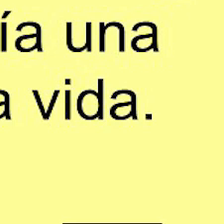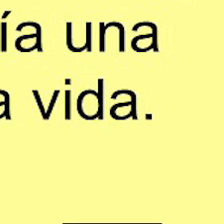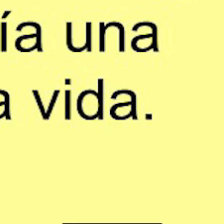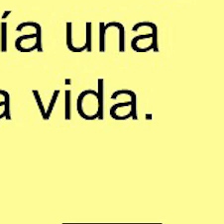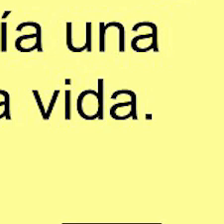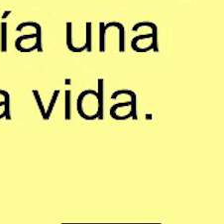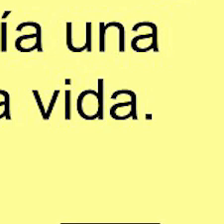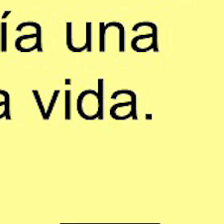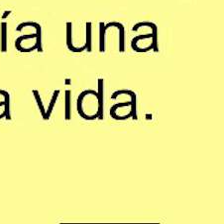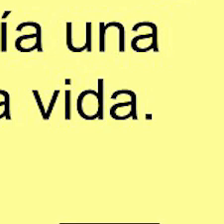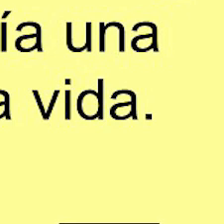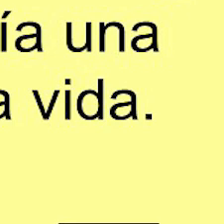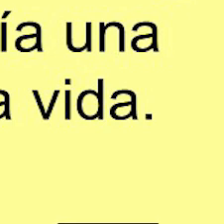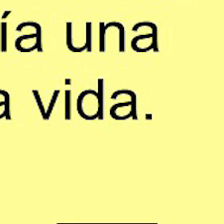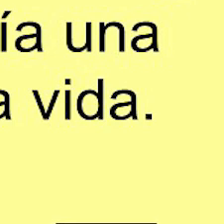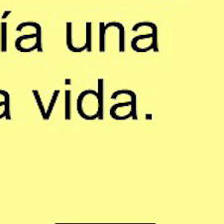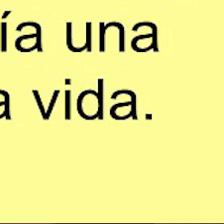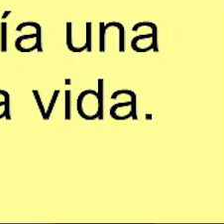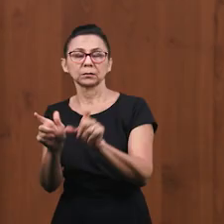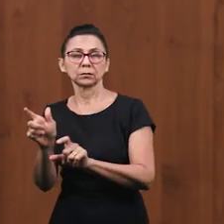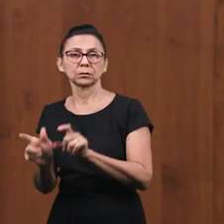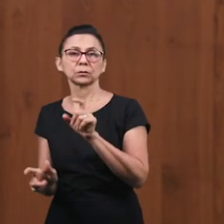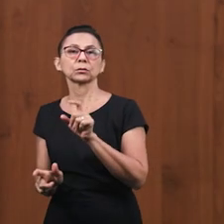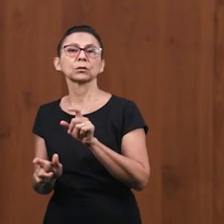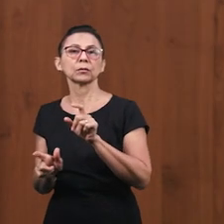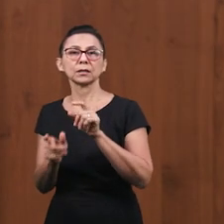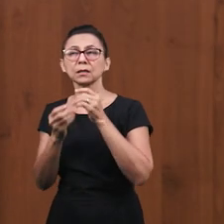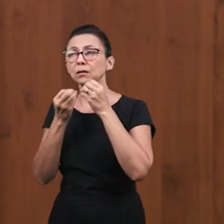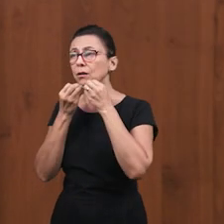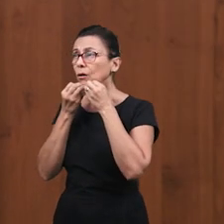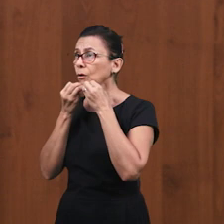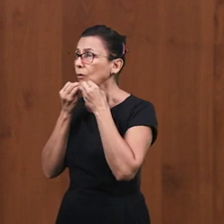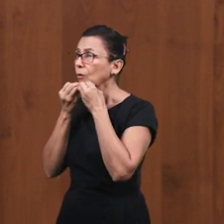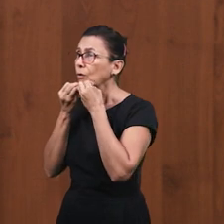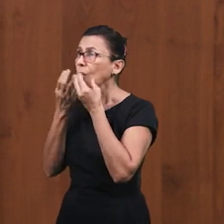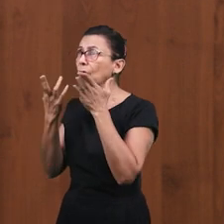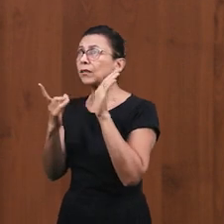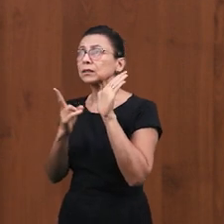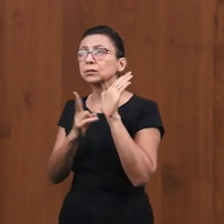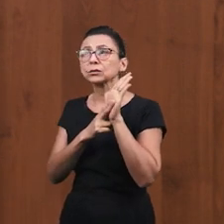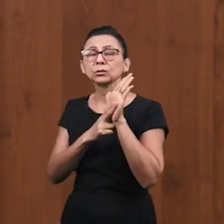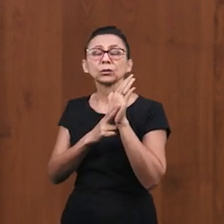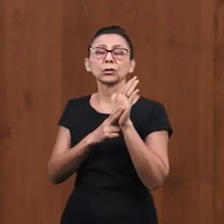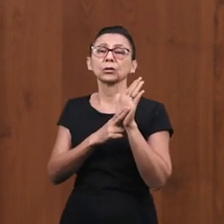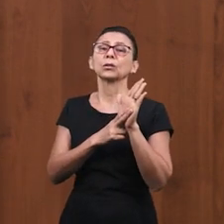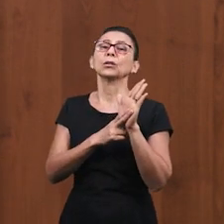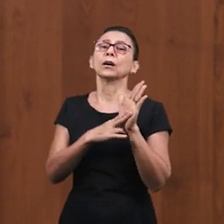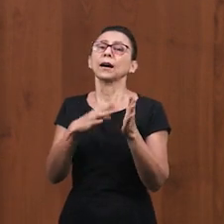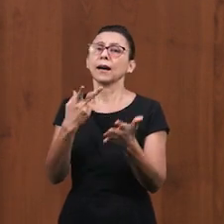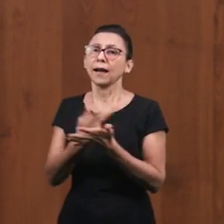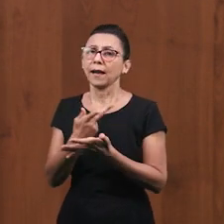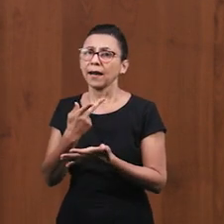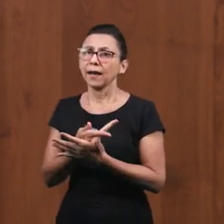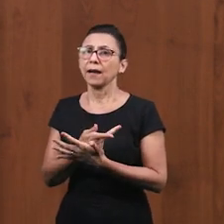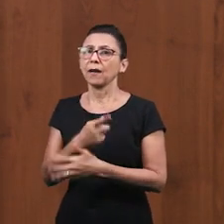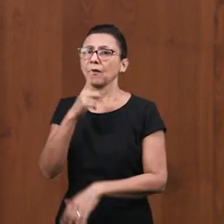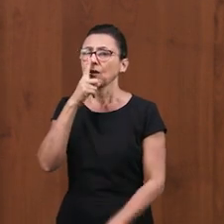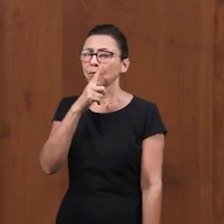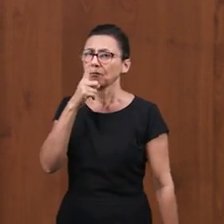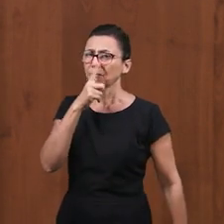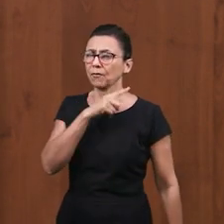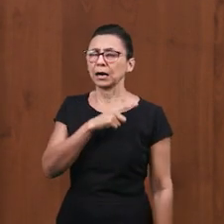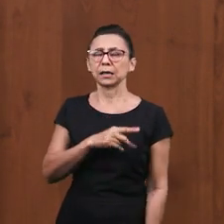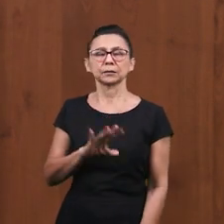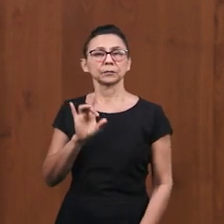lo que robé. Zaqueo confesó sus errores al Señor porque él entendió que solo Jesús podía perdonar